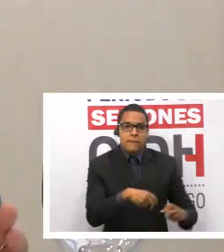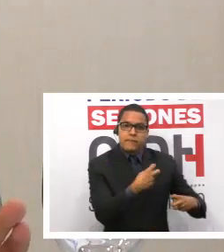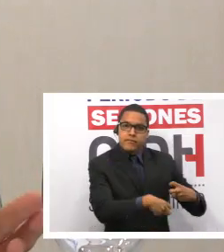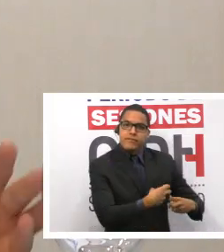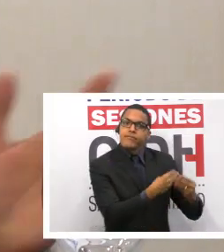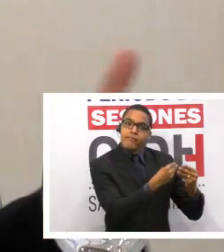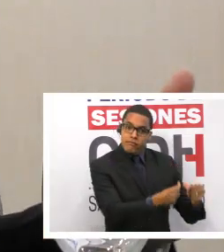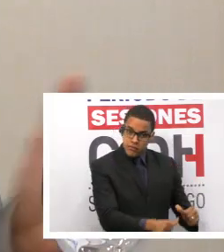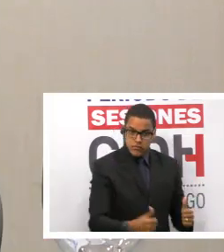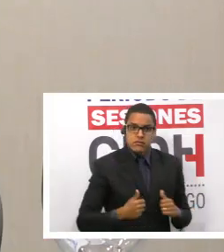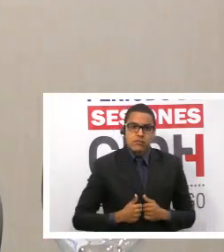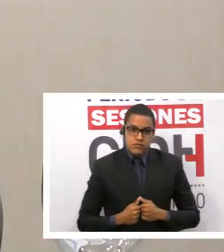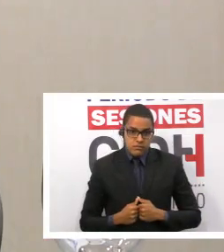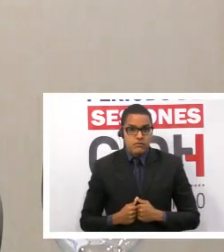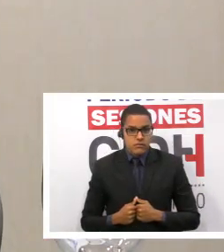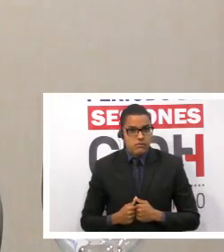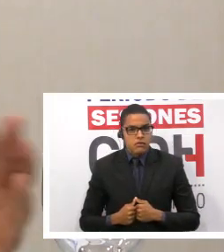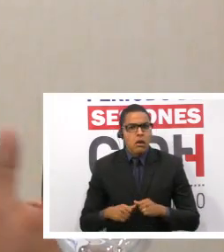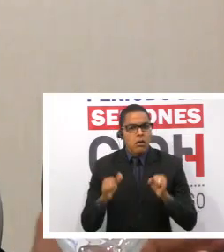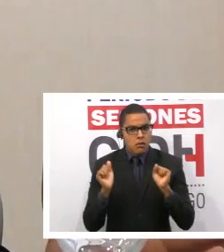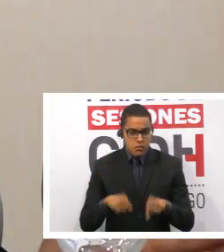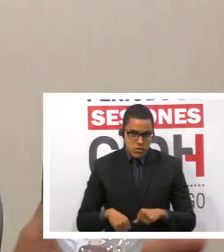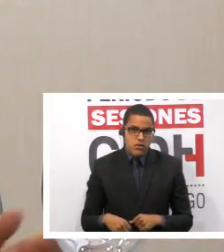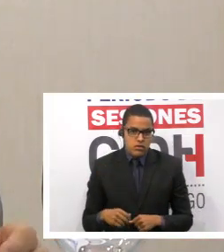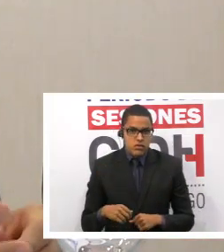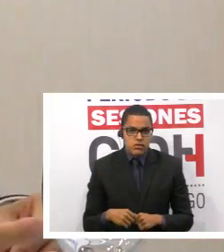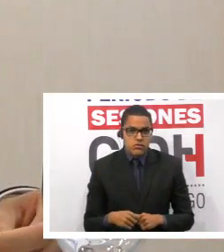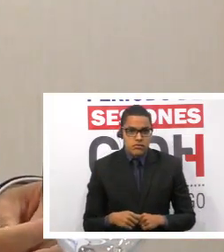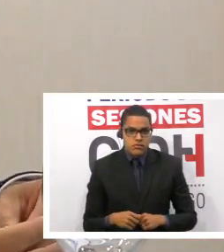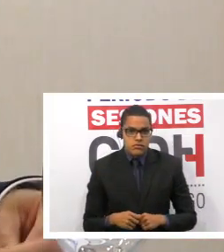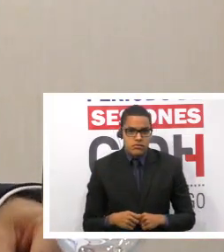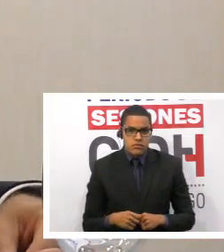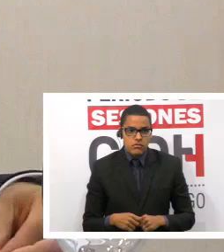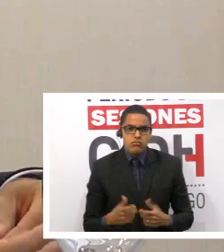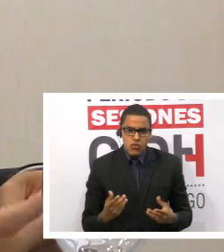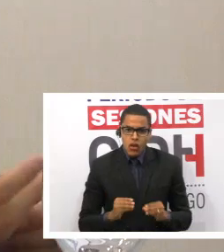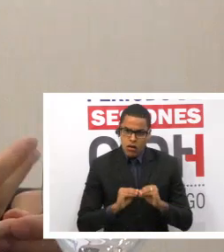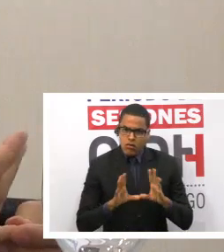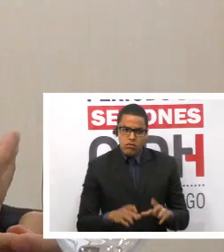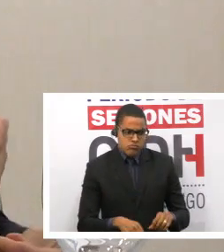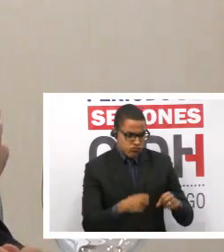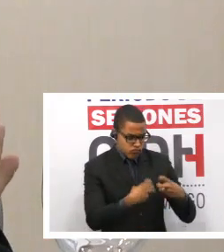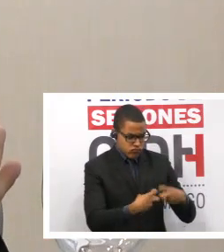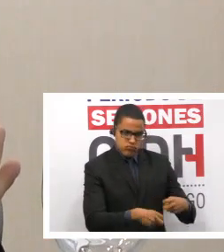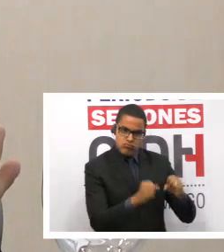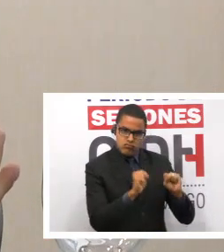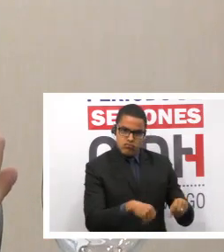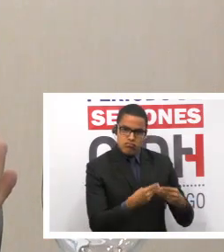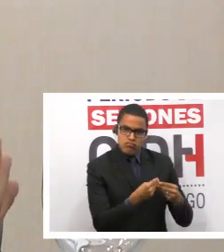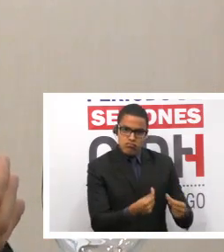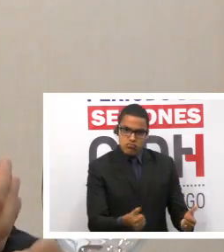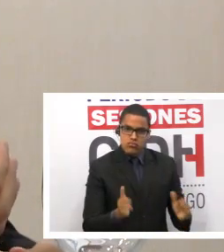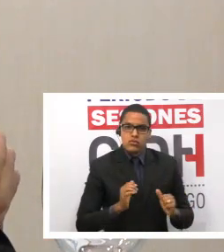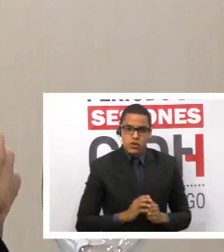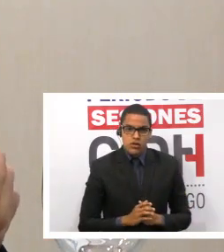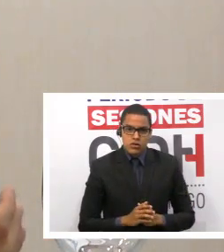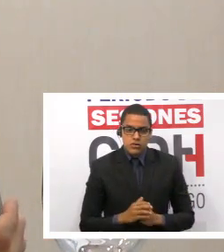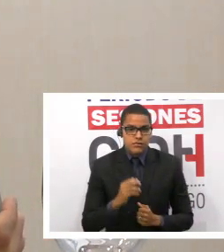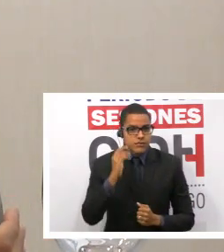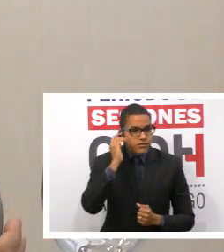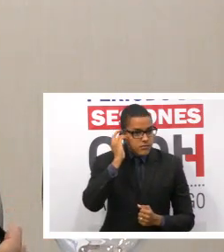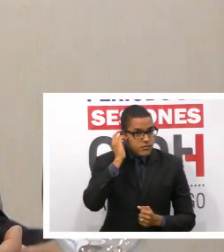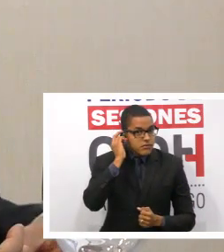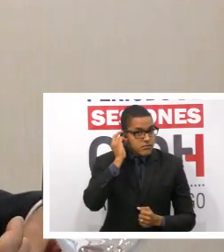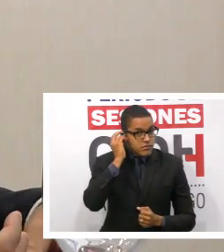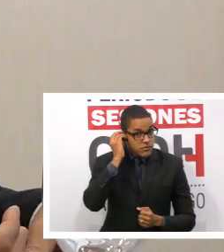alguien y creo que lo que hemos visto ahora es que si hay alternativas hay sectores privilegiados a quienes se le da facilidades